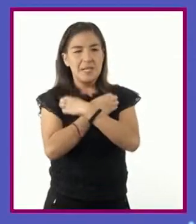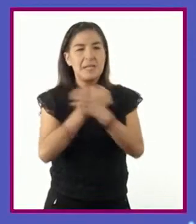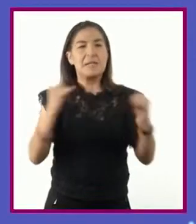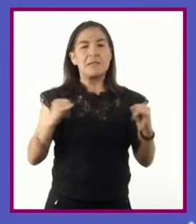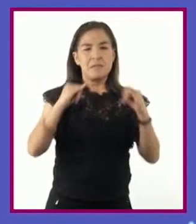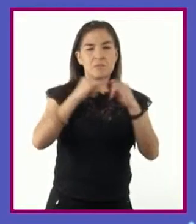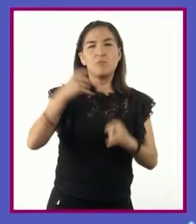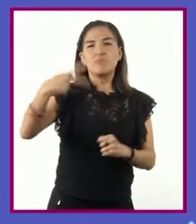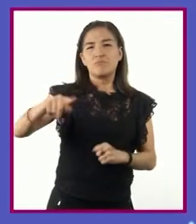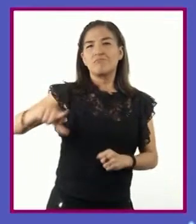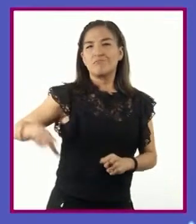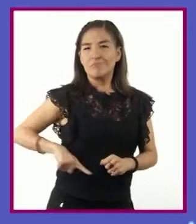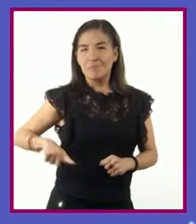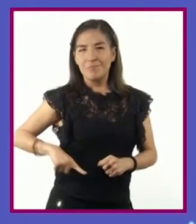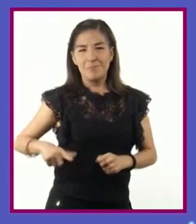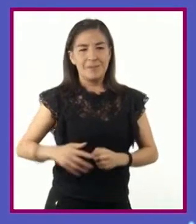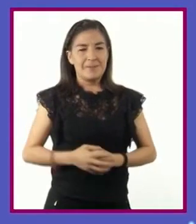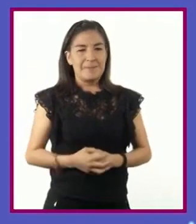instituciones gubernamentales.